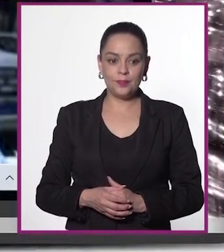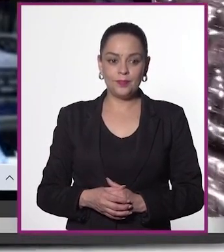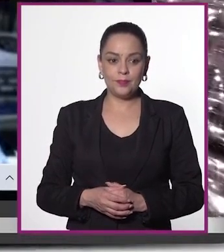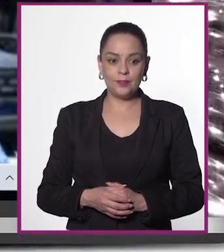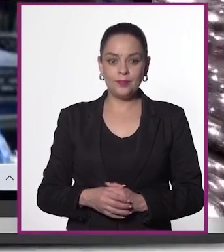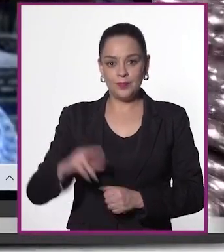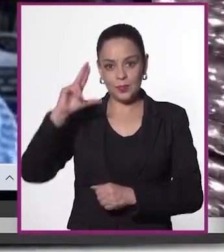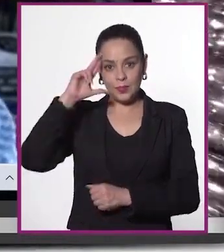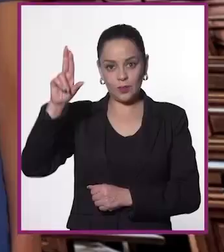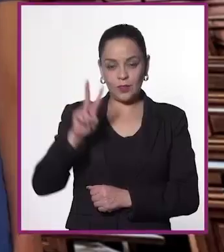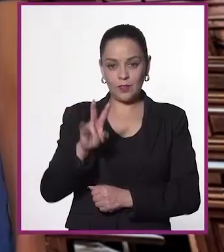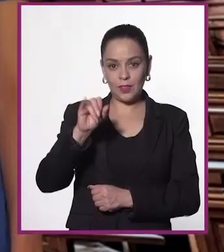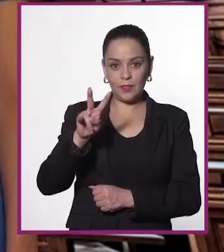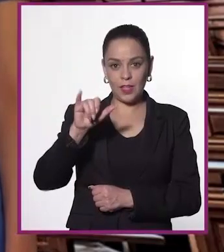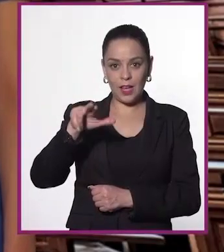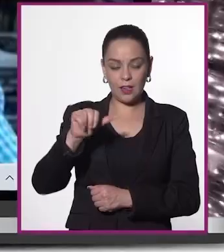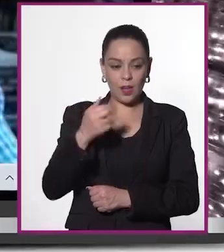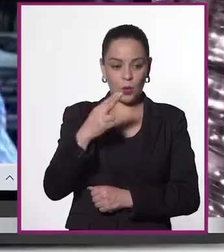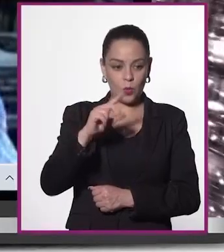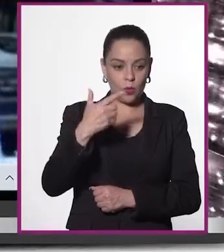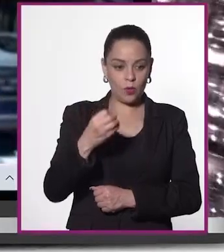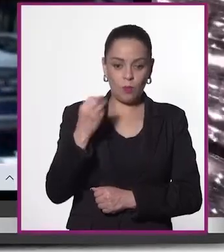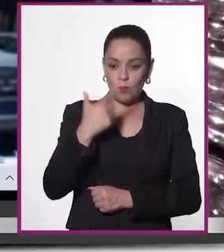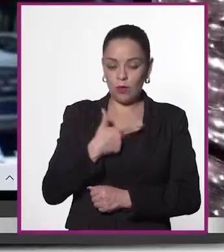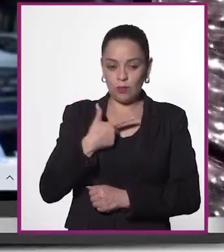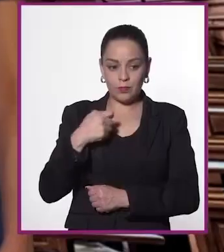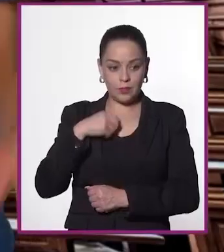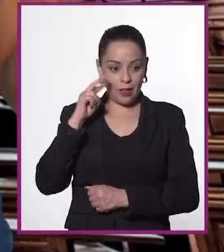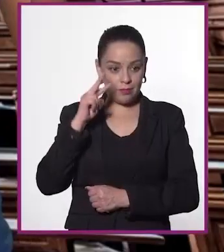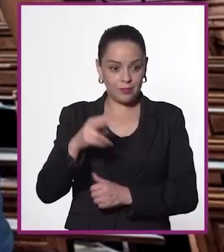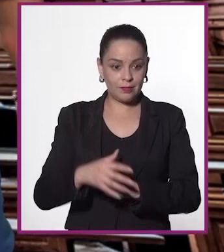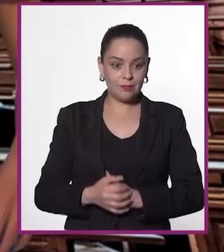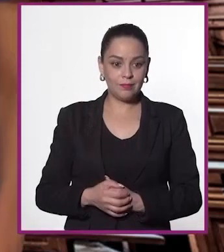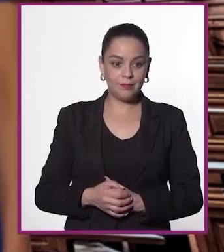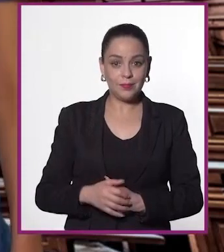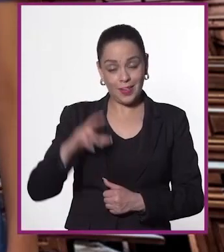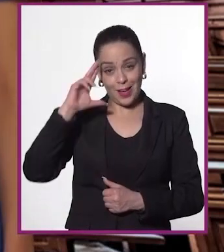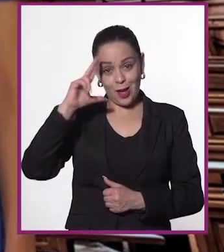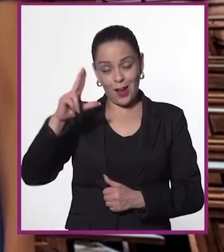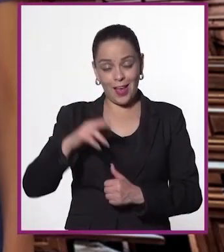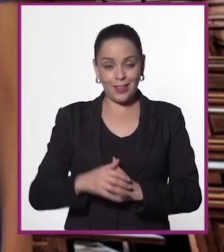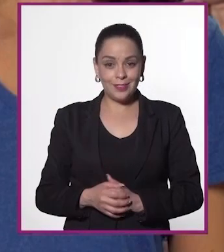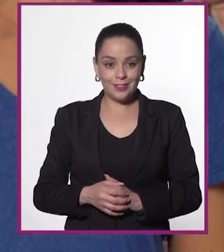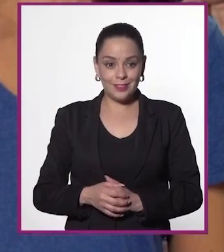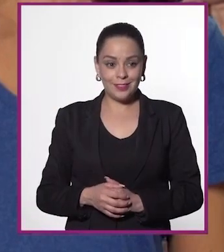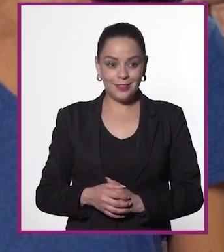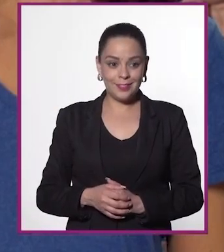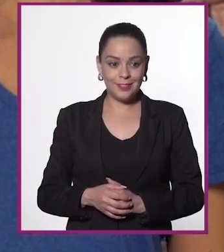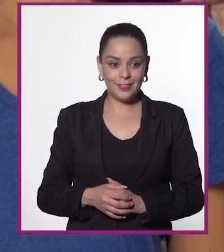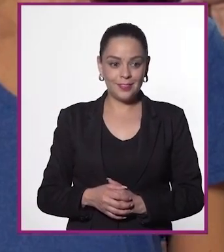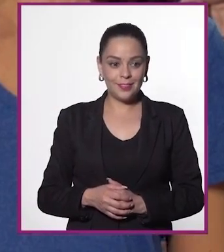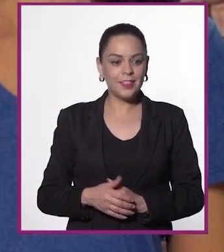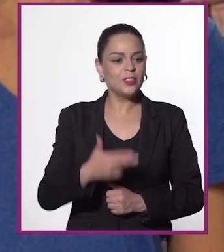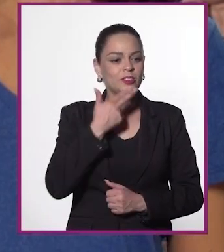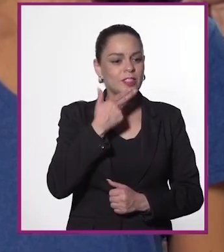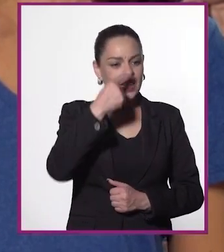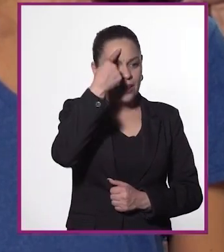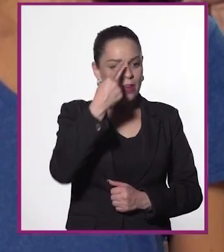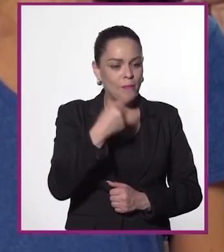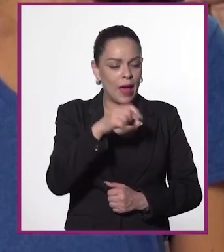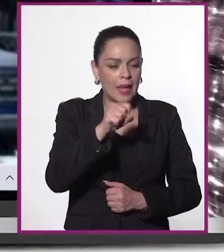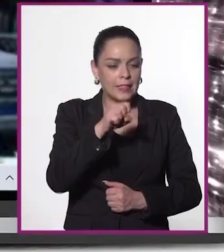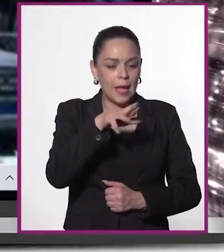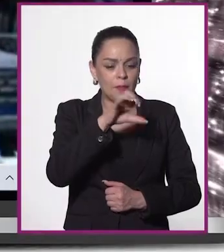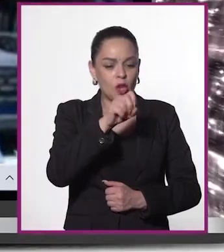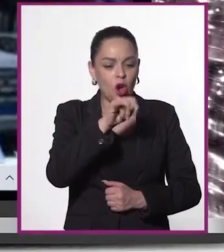Hola Viviana y Hugo, ¿qué tal? Qué gusto me da verlos. ¡Hola! ¿Para qué nos sirve la semiótica en el